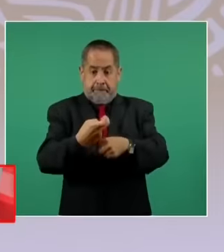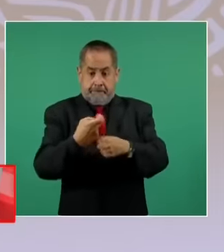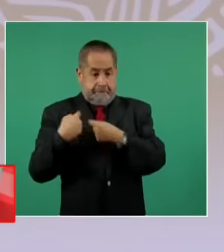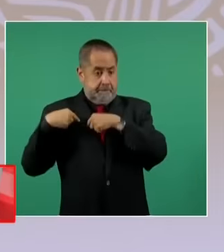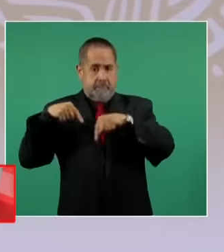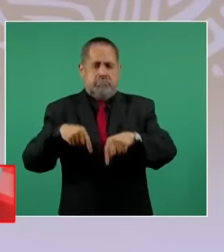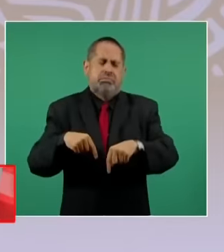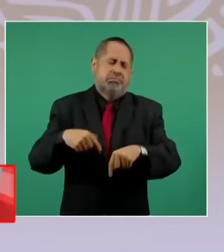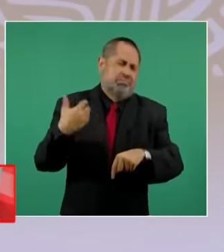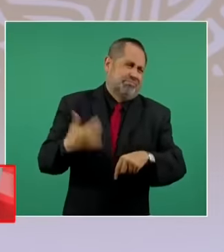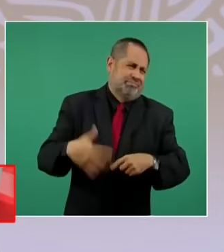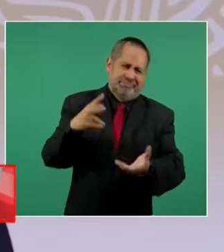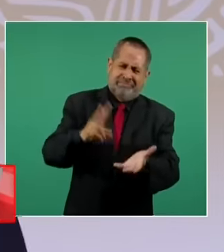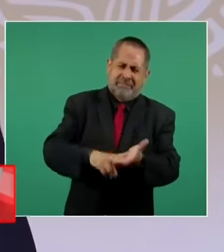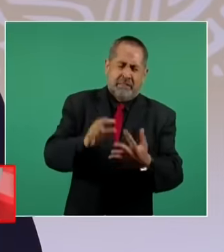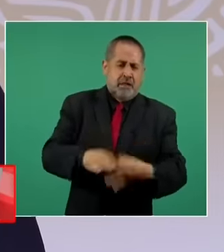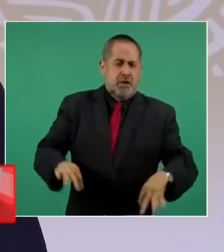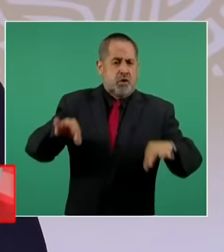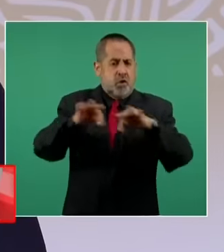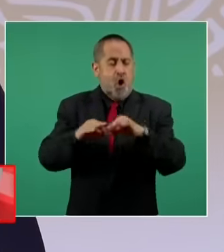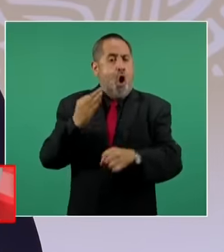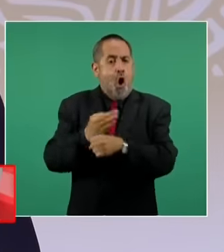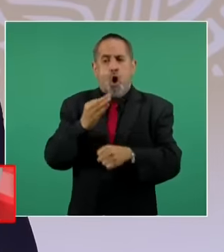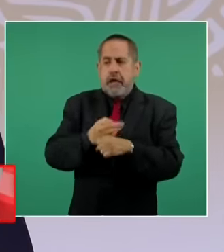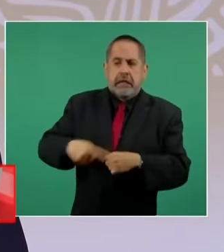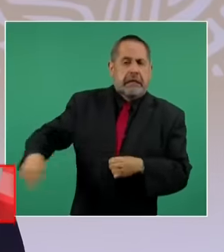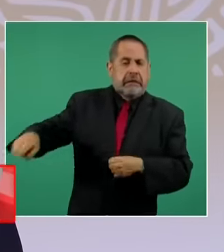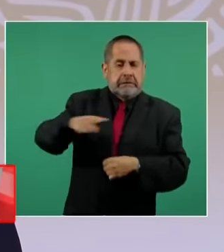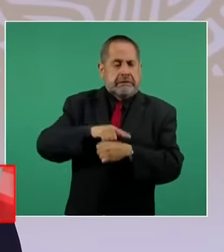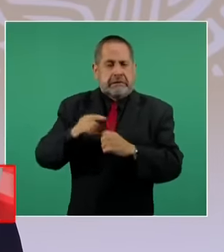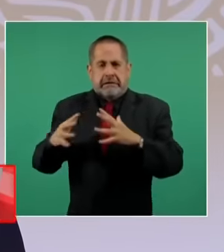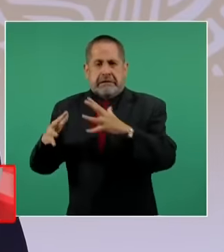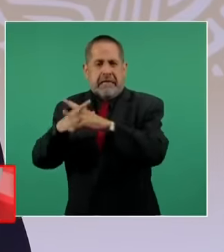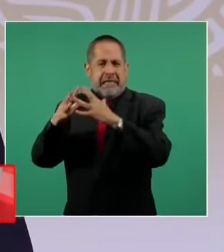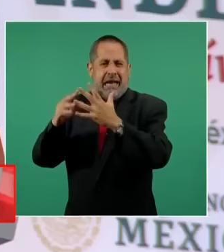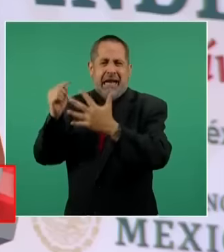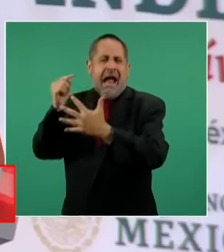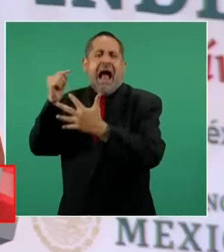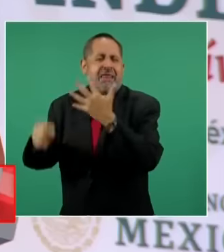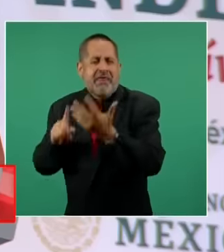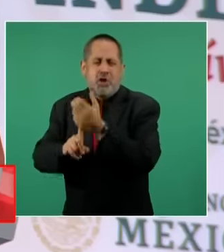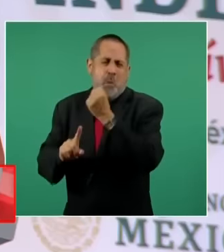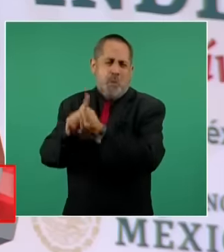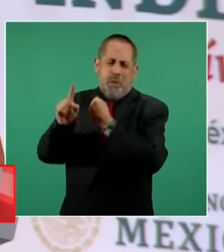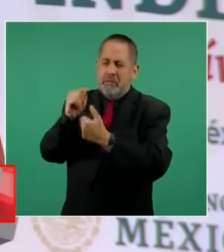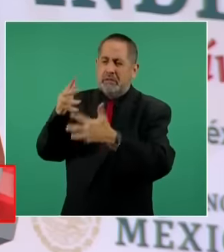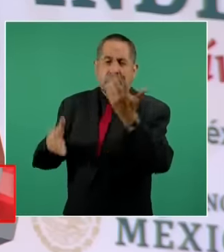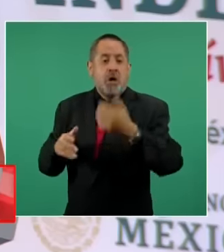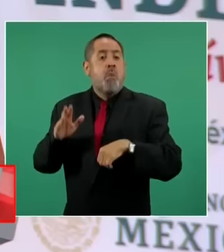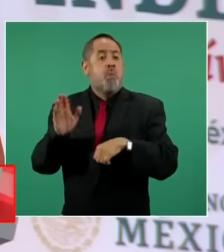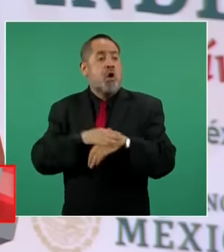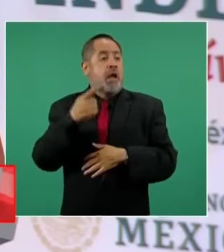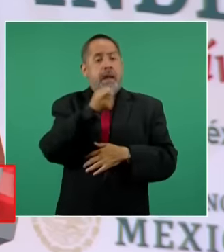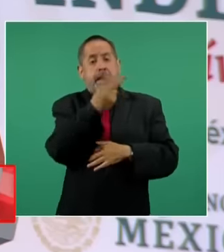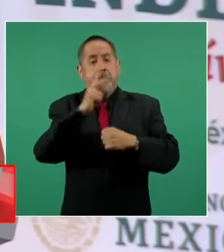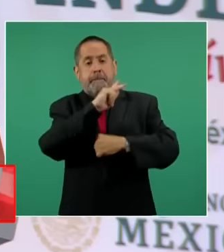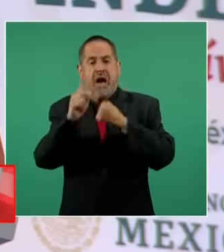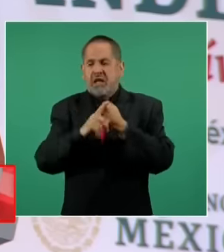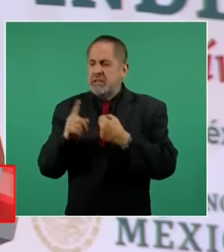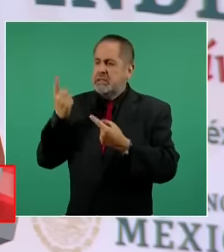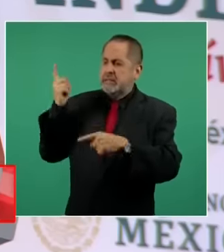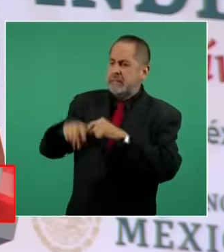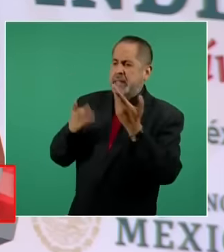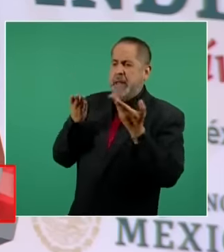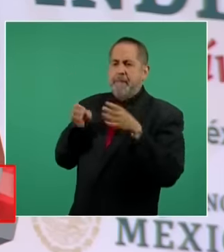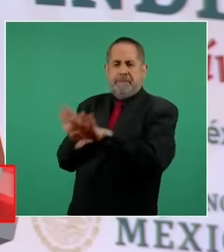inconmensurablemente mayor en momentos en que sufrimos los embates de una guerra multidimensional con un bloqueo criminal recrudecido